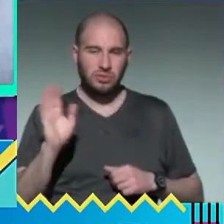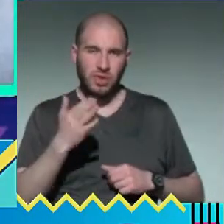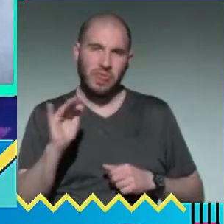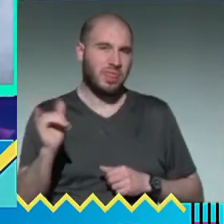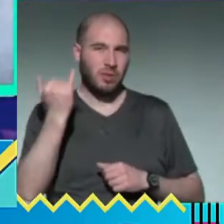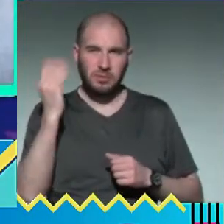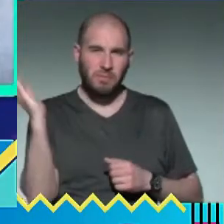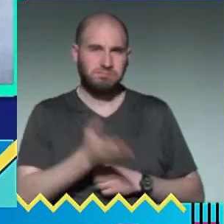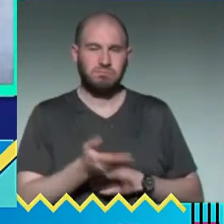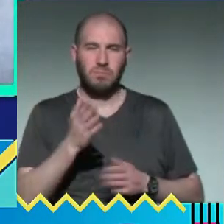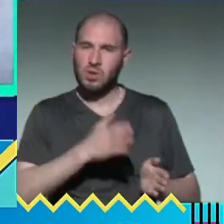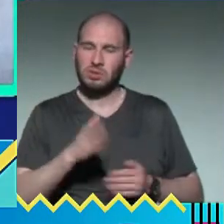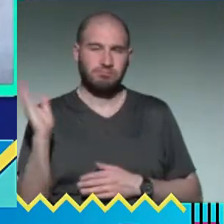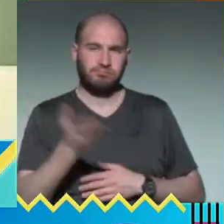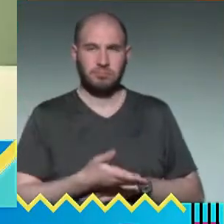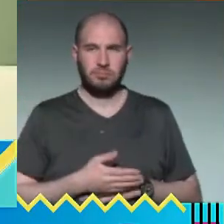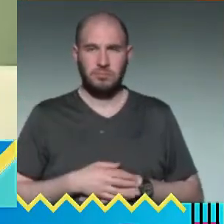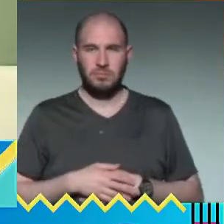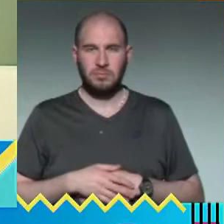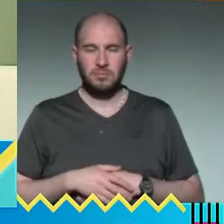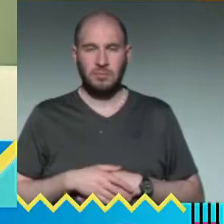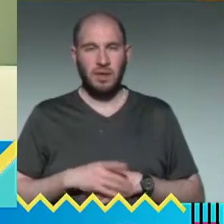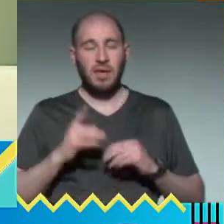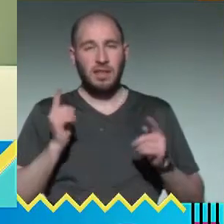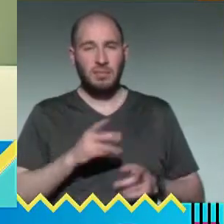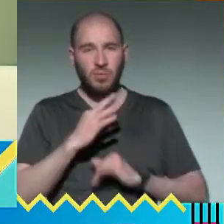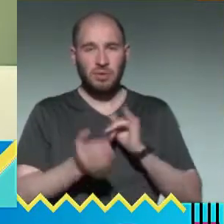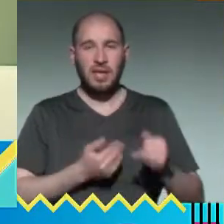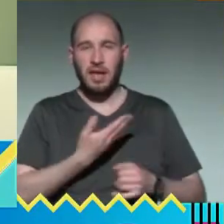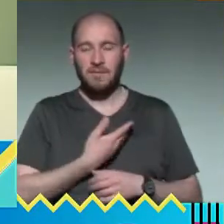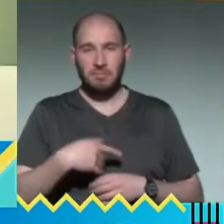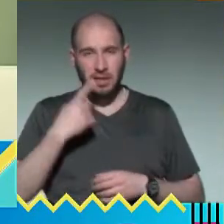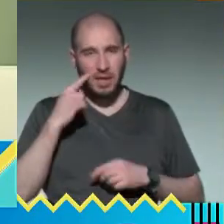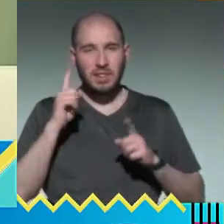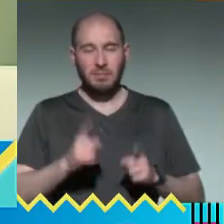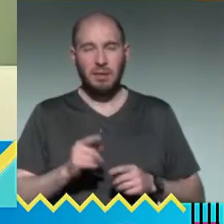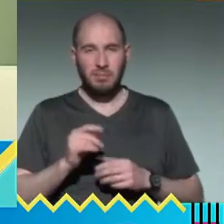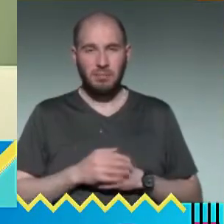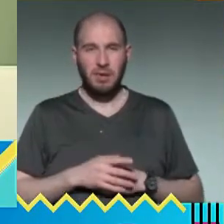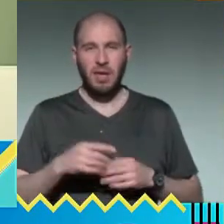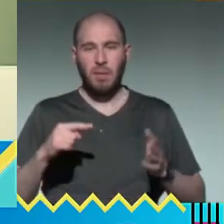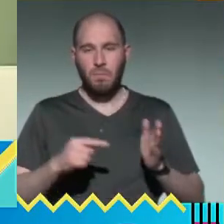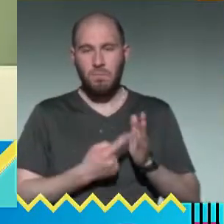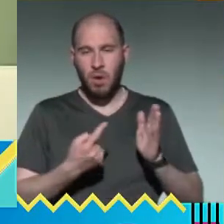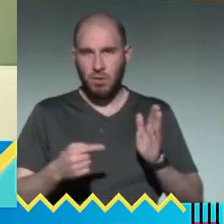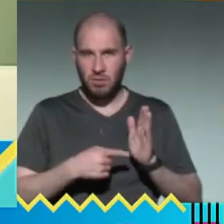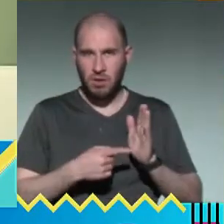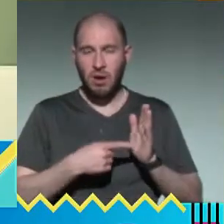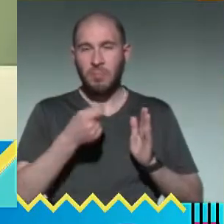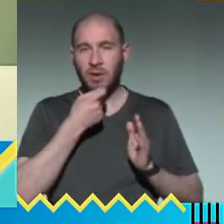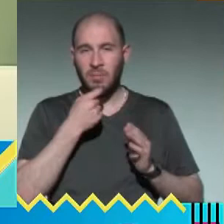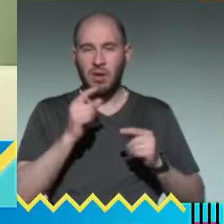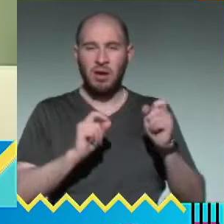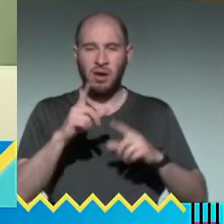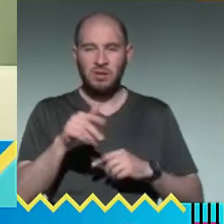cuenta y condena ese proceso, y además rescatar que el fondo también ha permitido en una cláusula que en el caso de que los